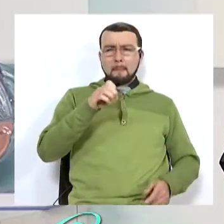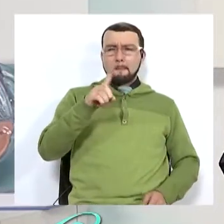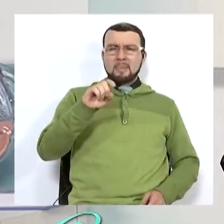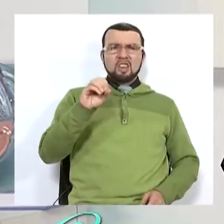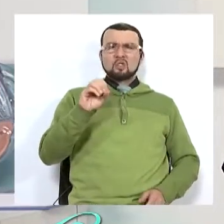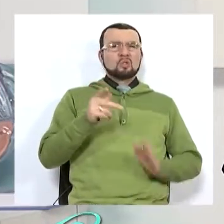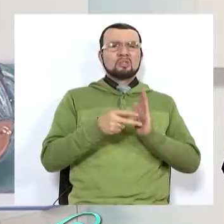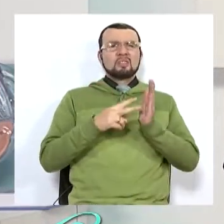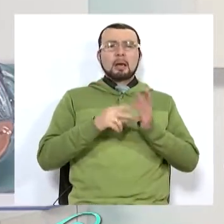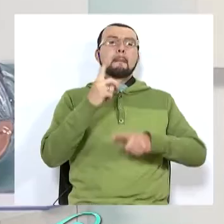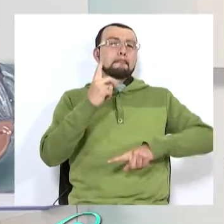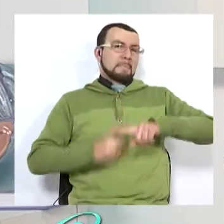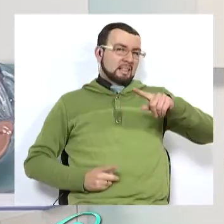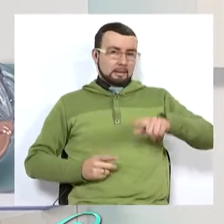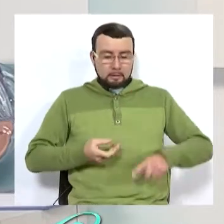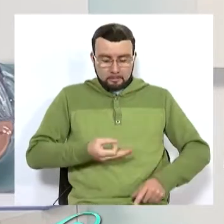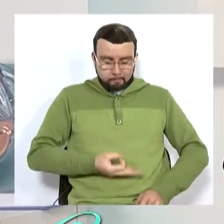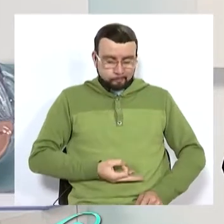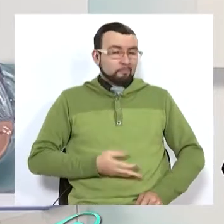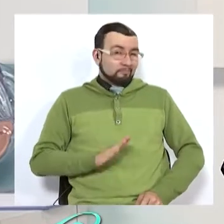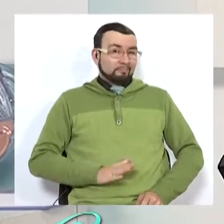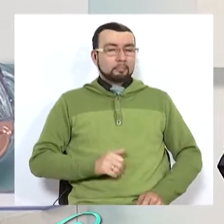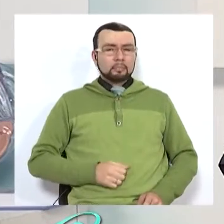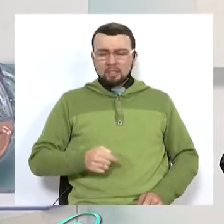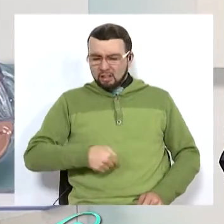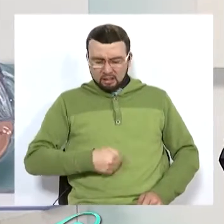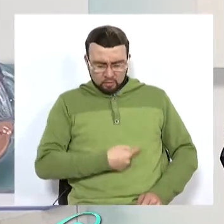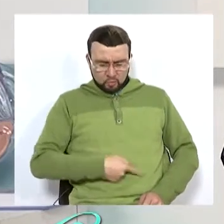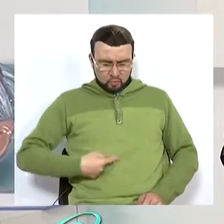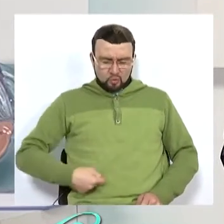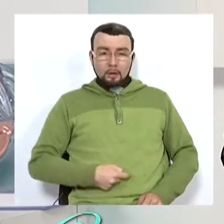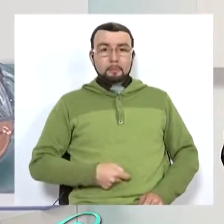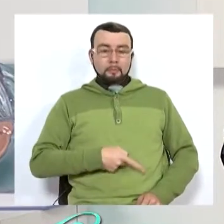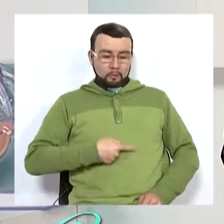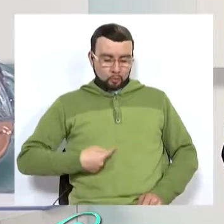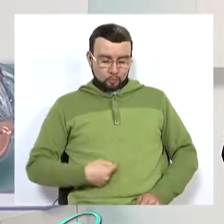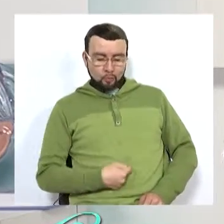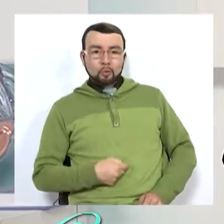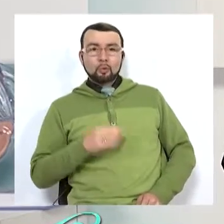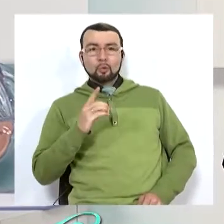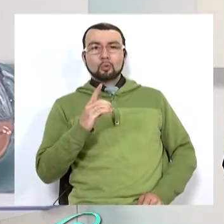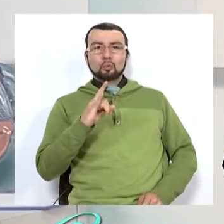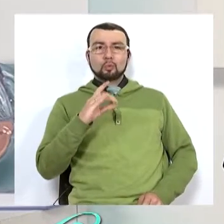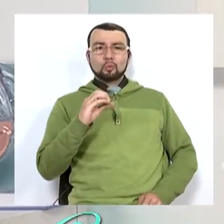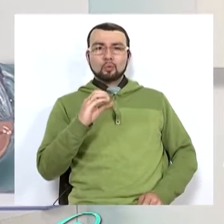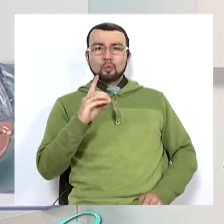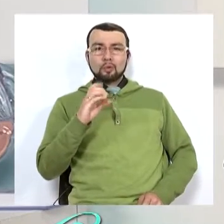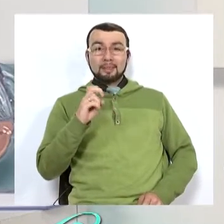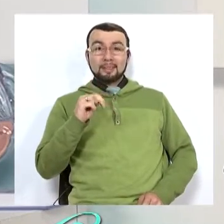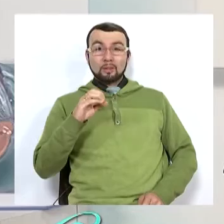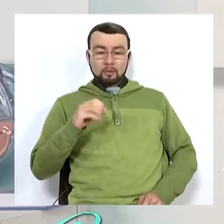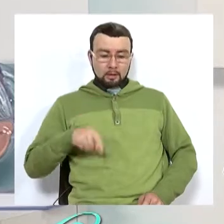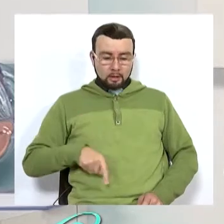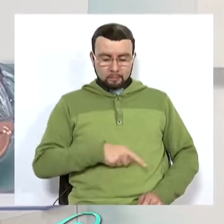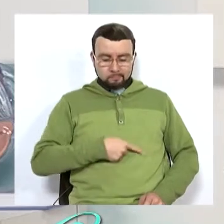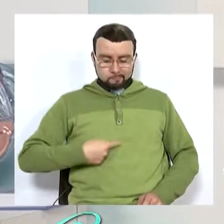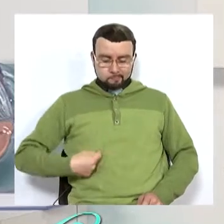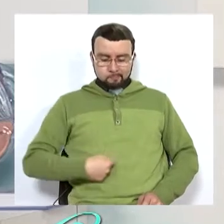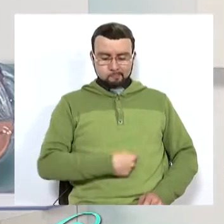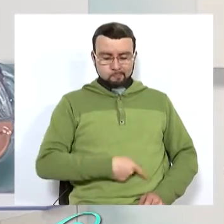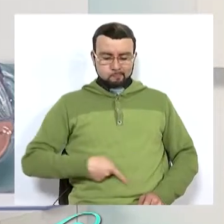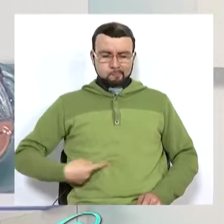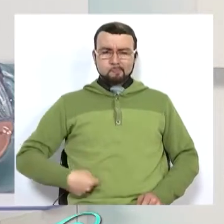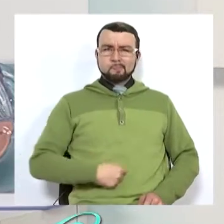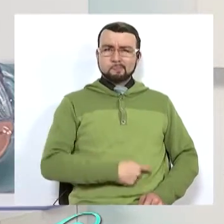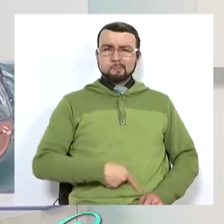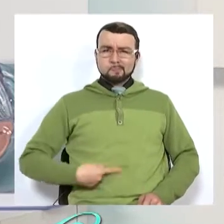mitad del abdomen encontramos duodeno, encontramos intestino delgado. Básicamente esas son las